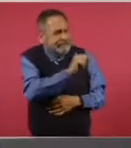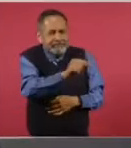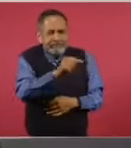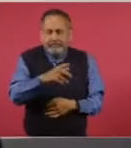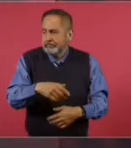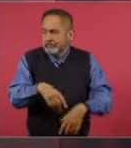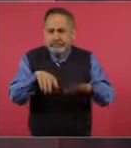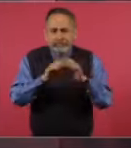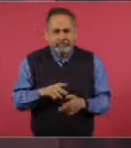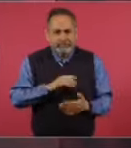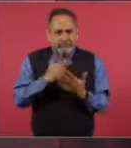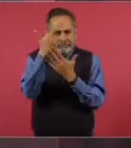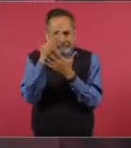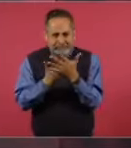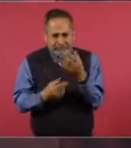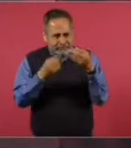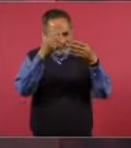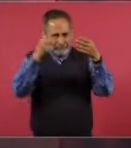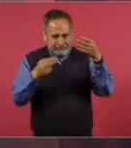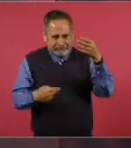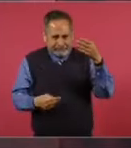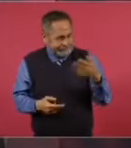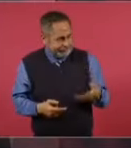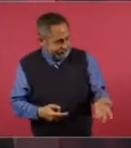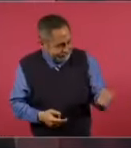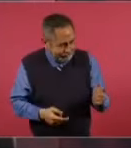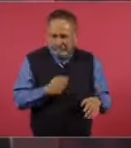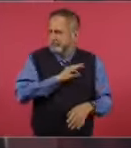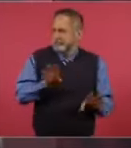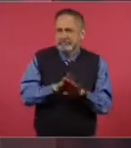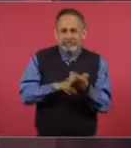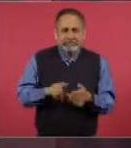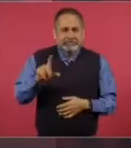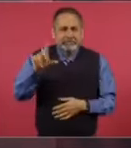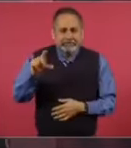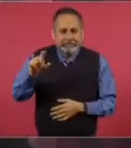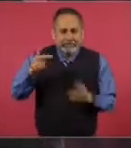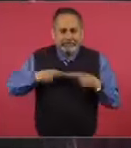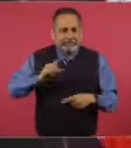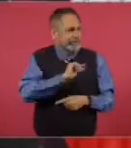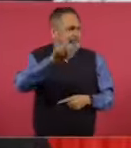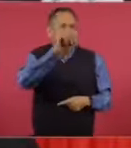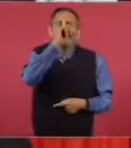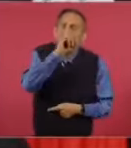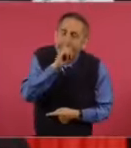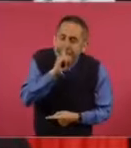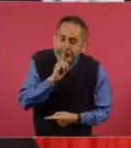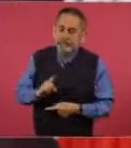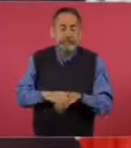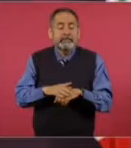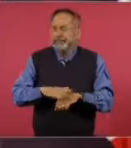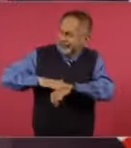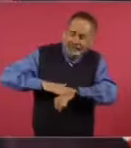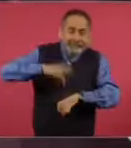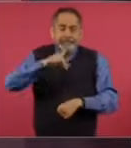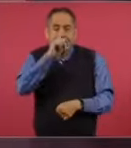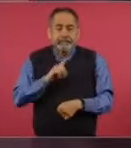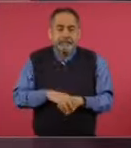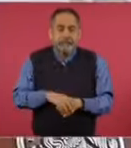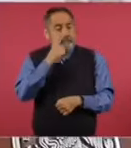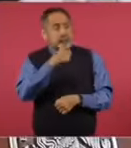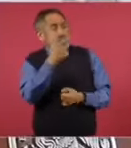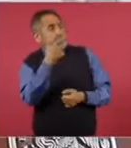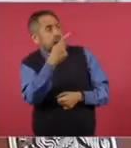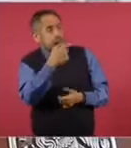yo creo que podemos hacer una lista de 20 grandes mentiras. Ah, la mentira mayor, que si llueve